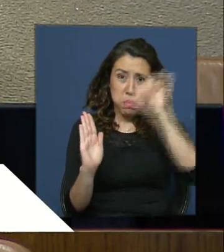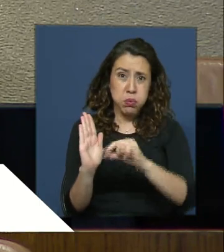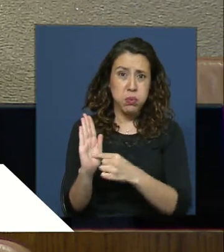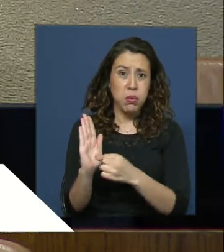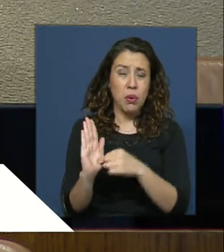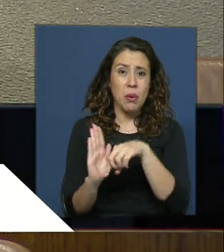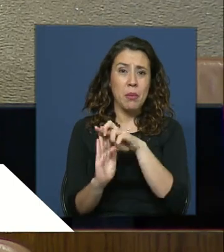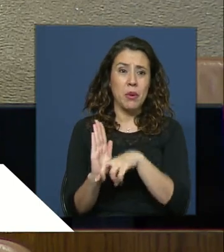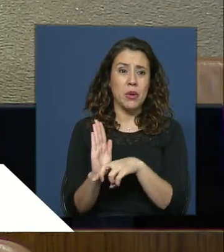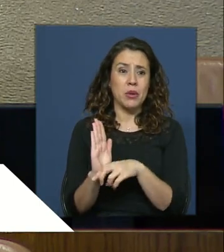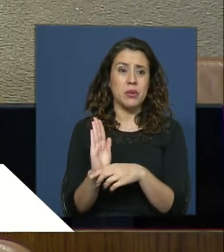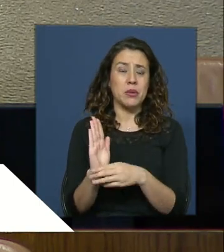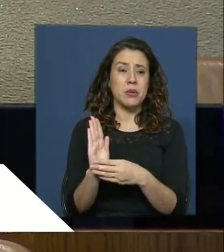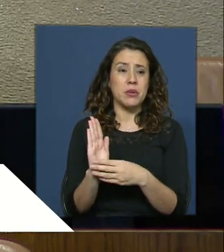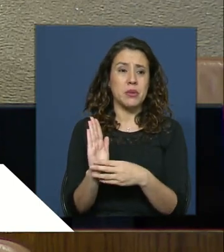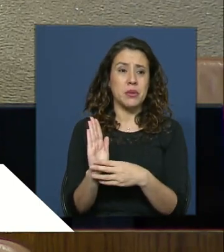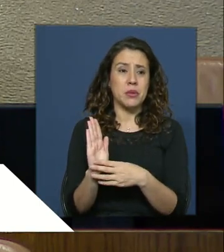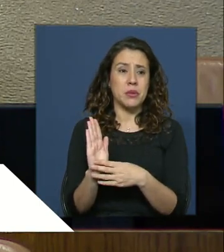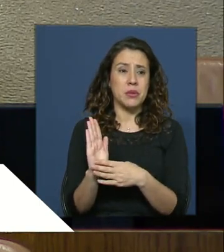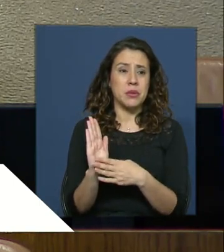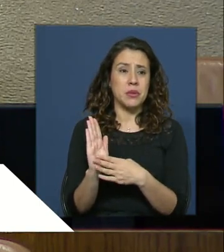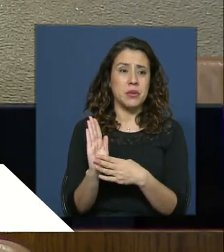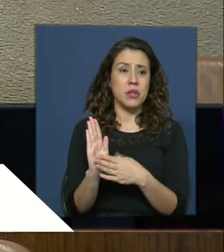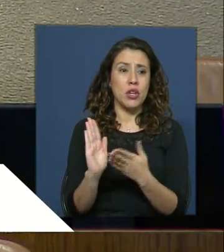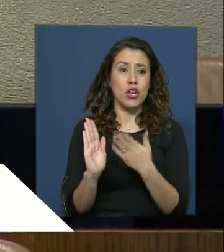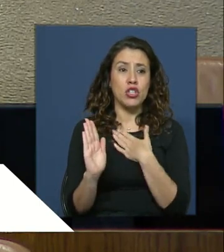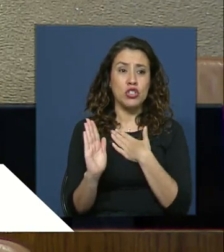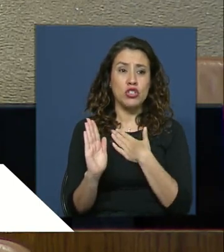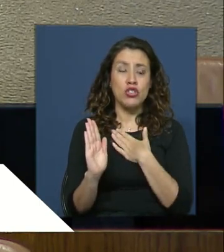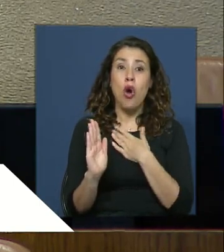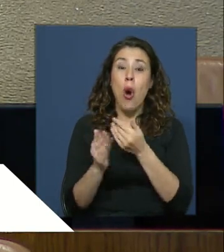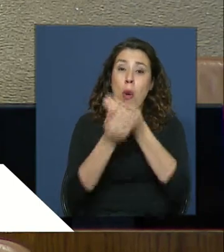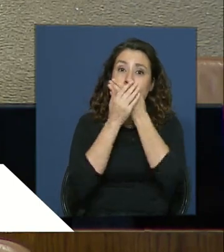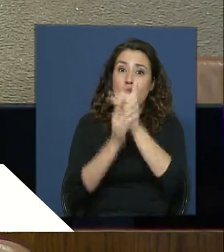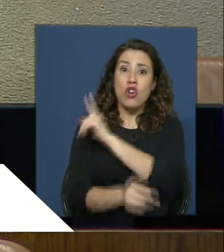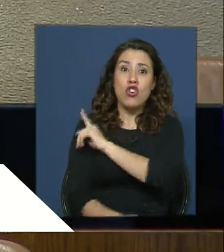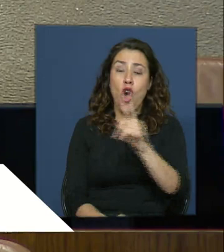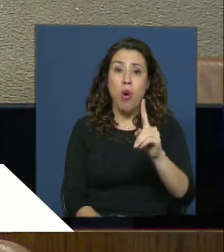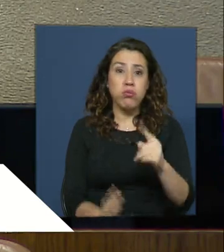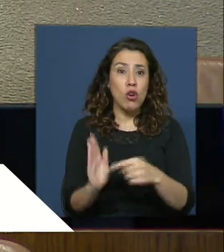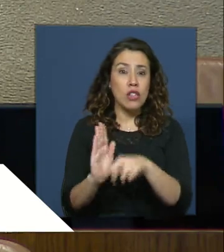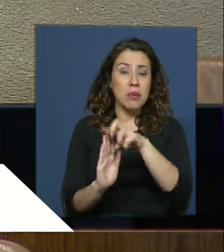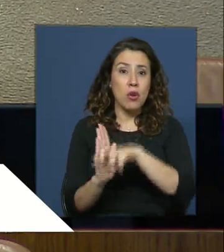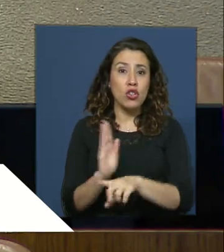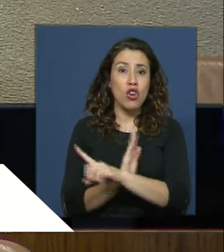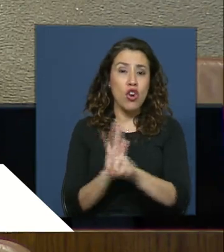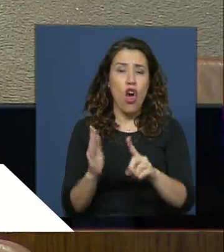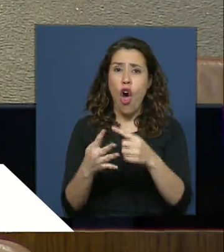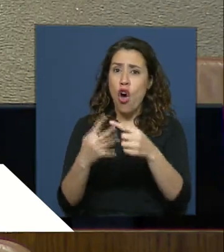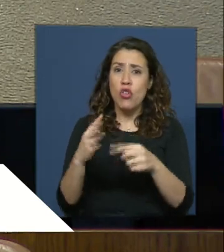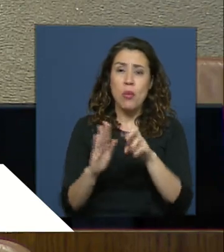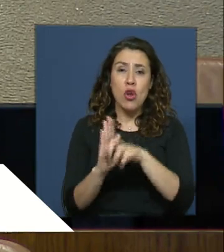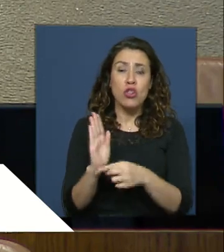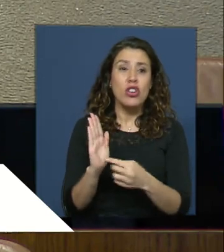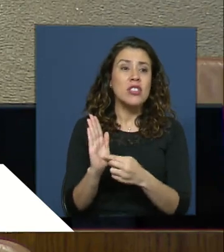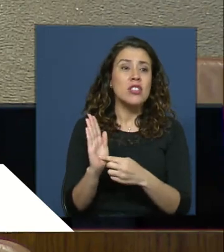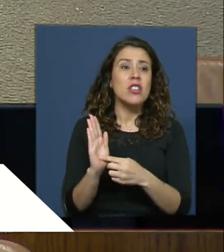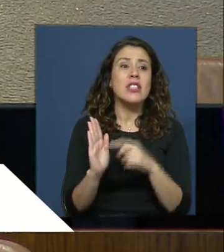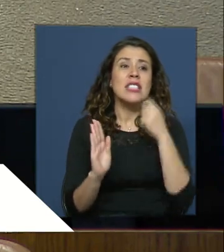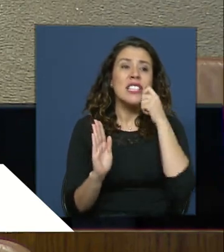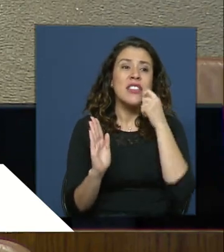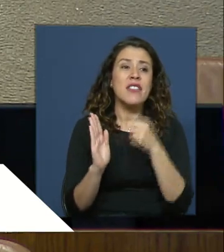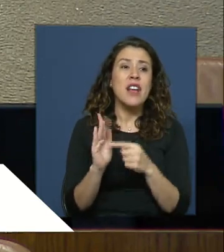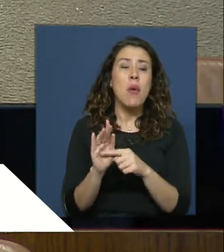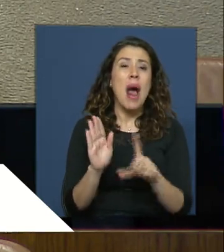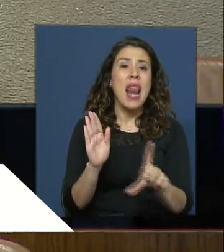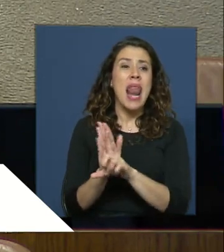proyecto. Yo por lo menos mi voz no la voy a callar, ni con este proyecto ni con ninguno. Y si esto al final termina siendo